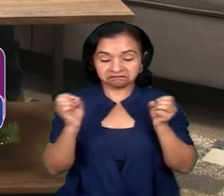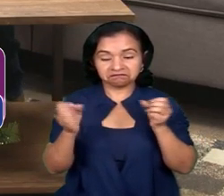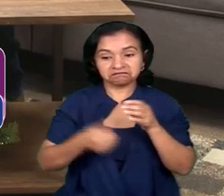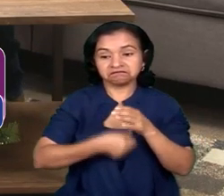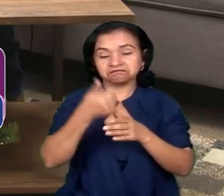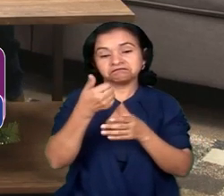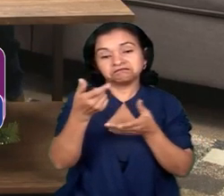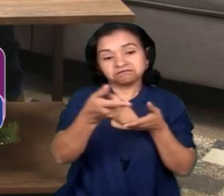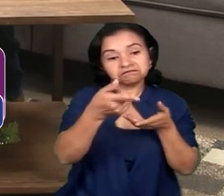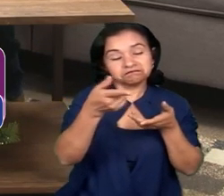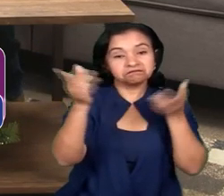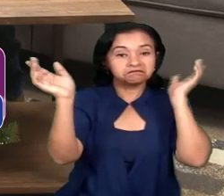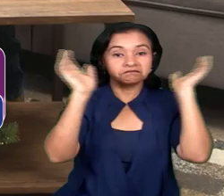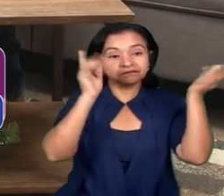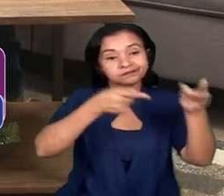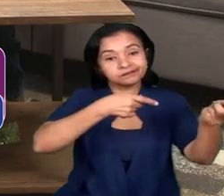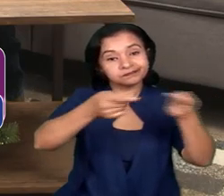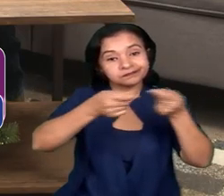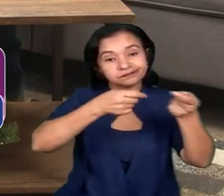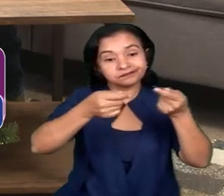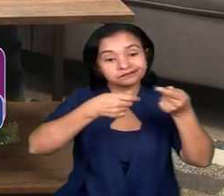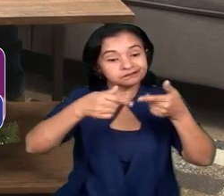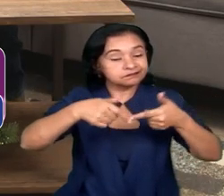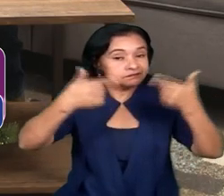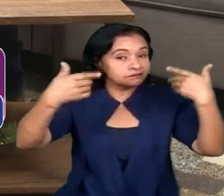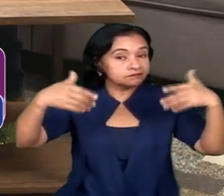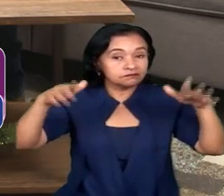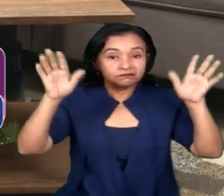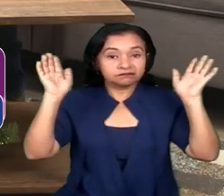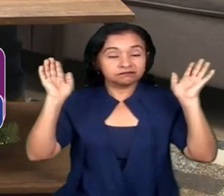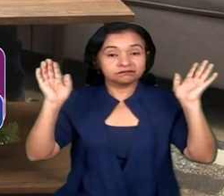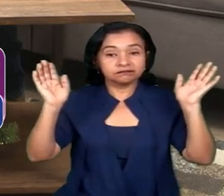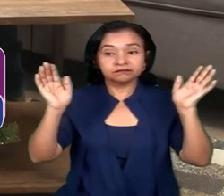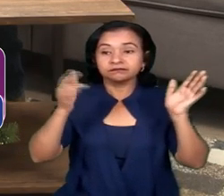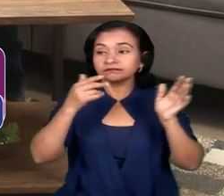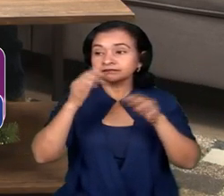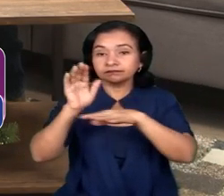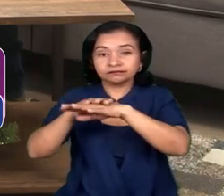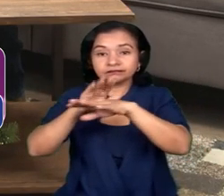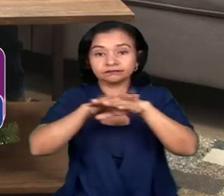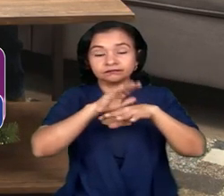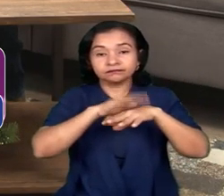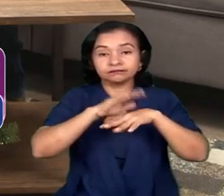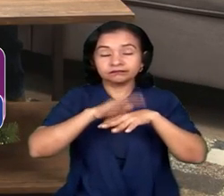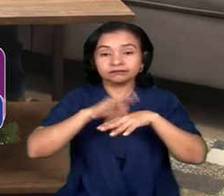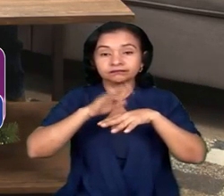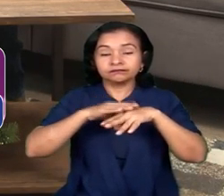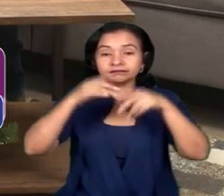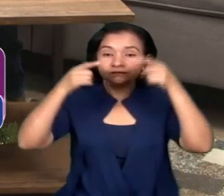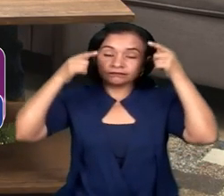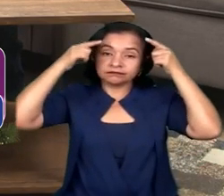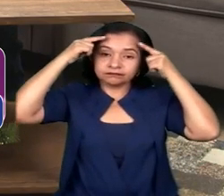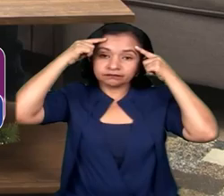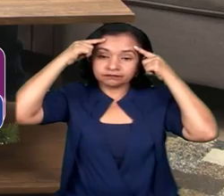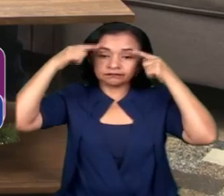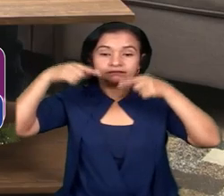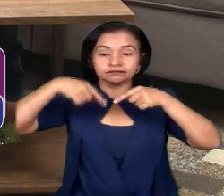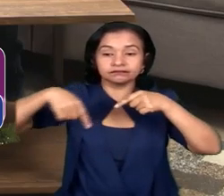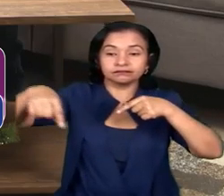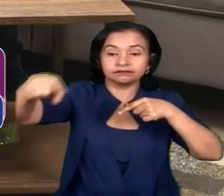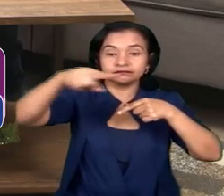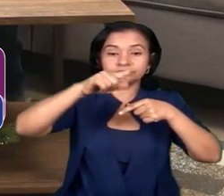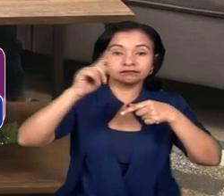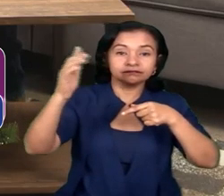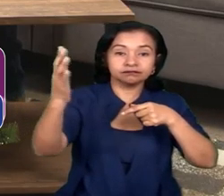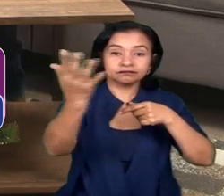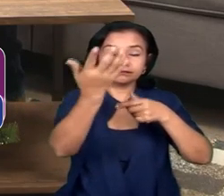despedidos, son al mercado. Entonces, como te digo, nosotros le hacemos el llamado en la Avenida Bolívar a todos los